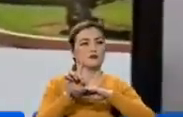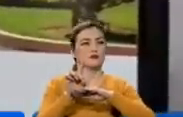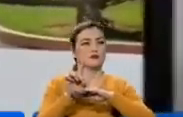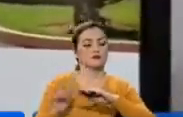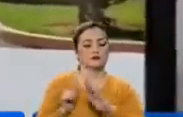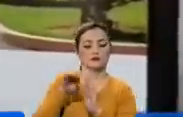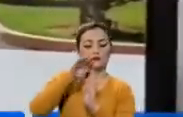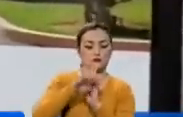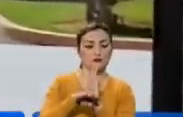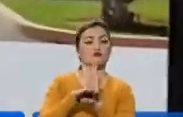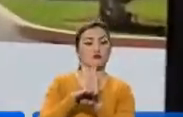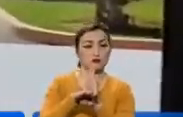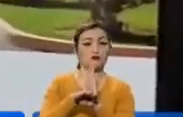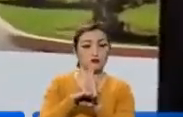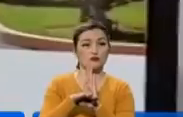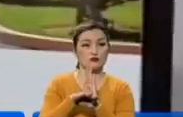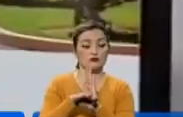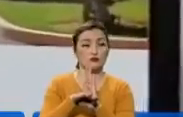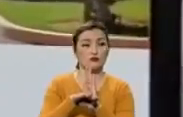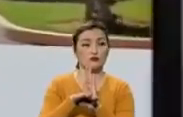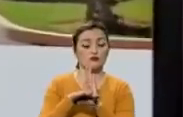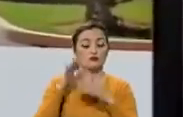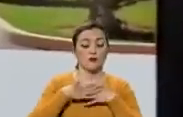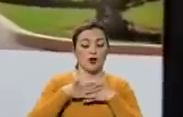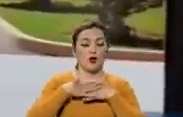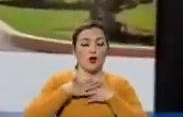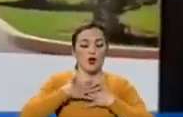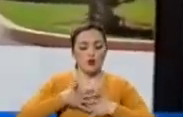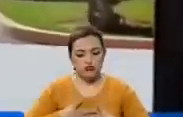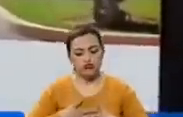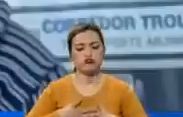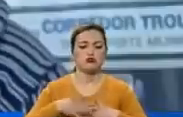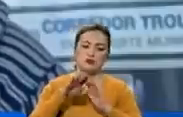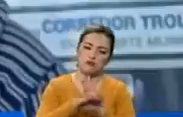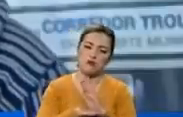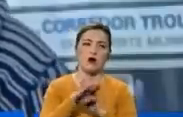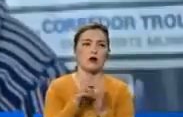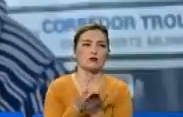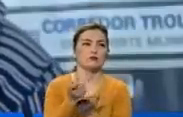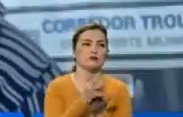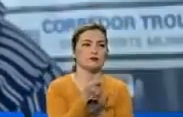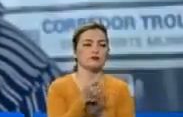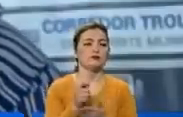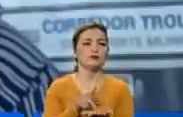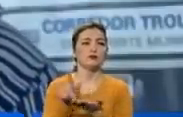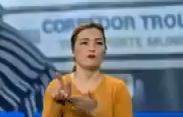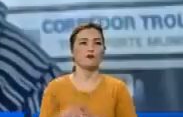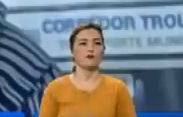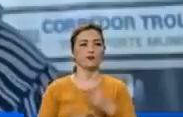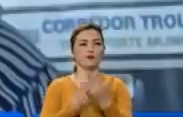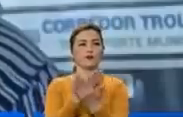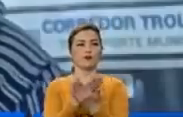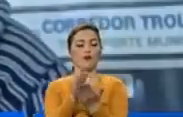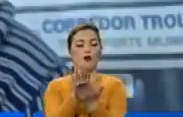menor remuneración, liberando la carga en costos administrativos para la empresa. Y presentaremos el proyecto de